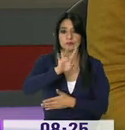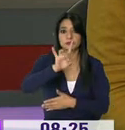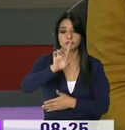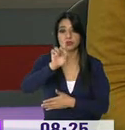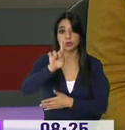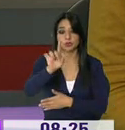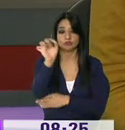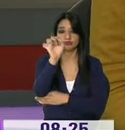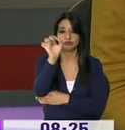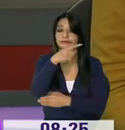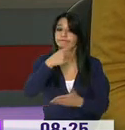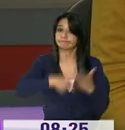281 conductores sancionados.